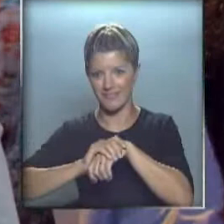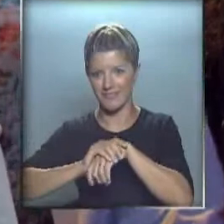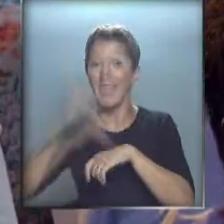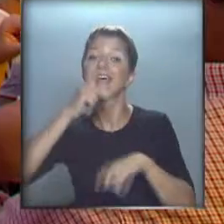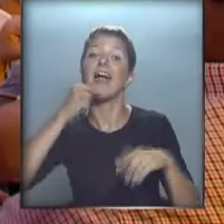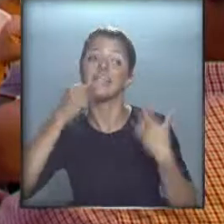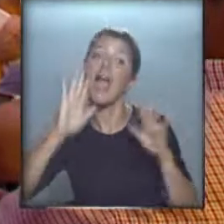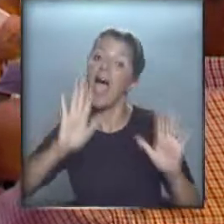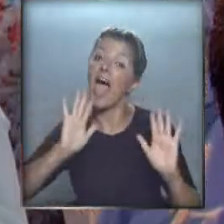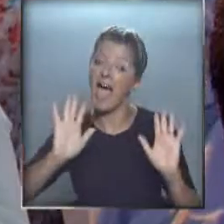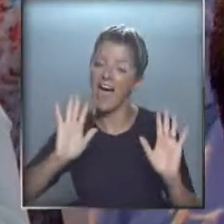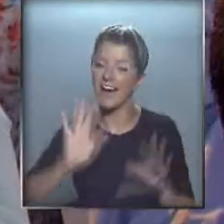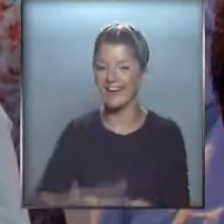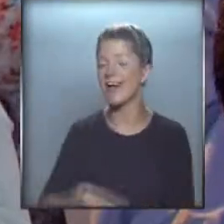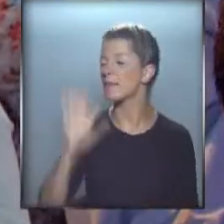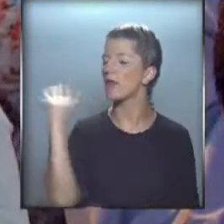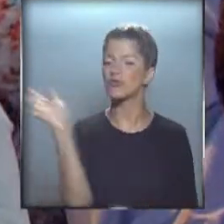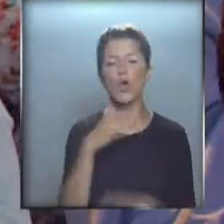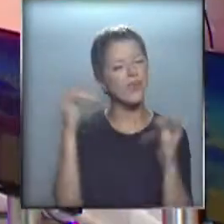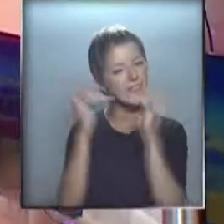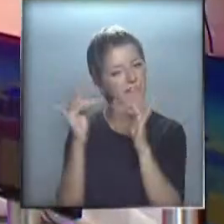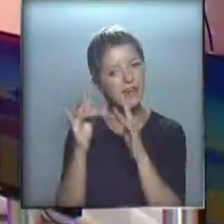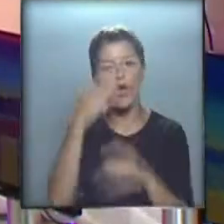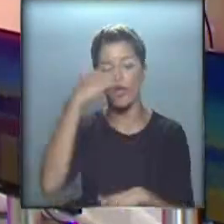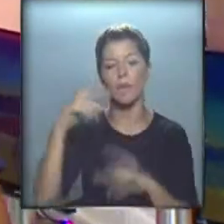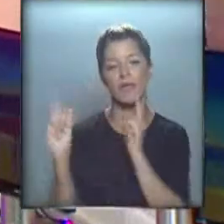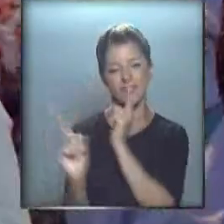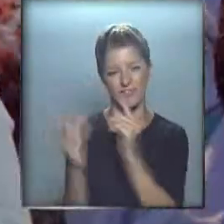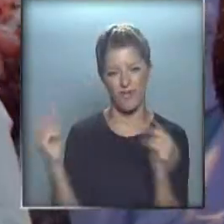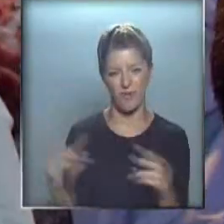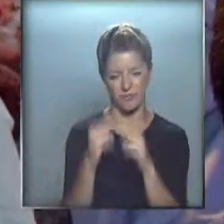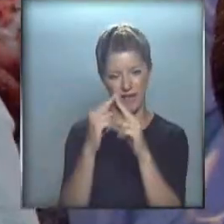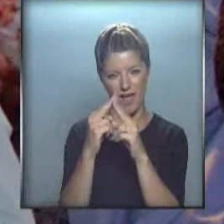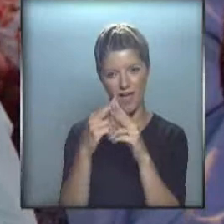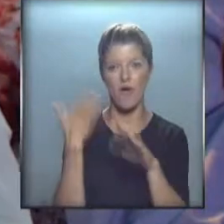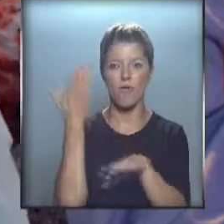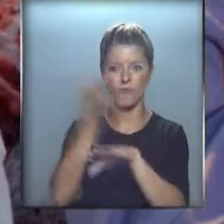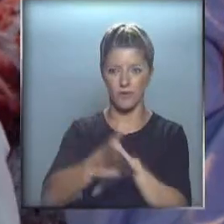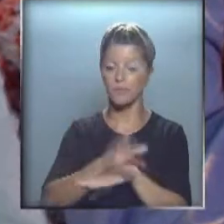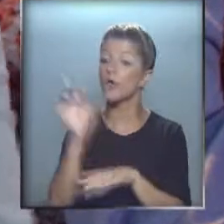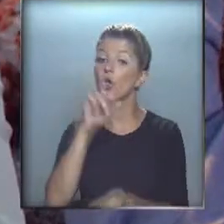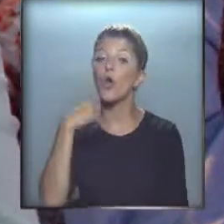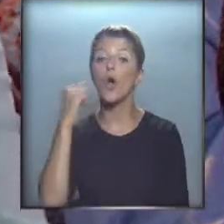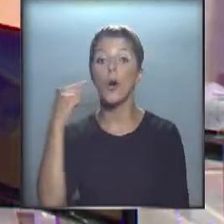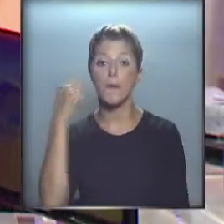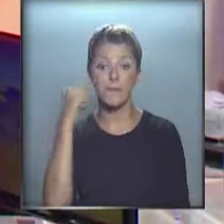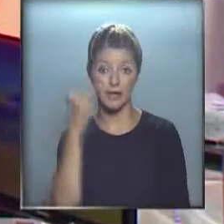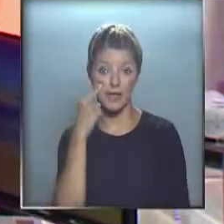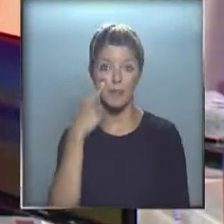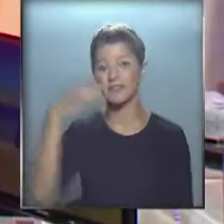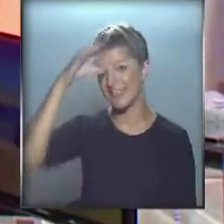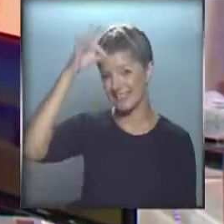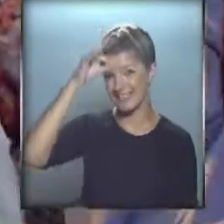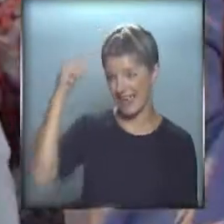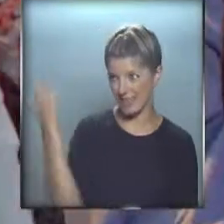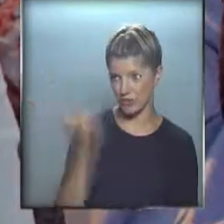pará, ¿era todo virtual o se vieron personalmente? ¿Fueron a comer un sándwich? No, nosotros nos veíamos en las clases de teatro, en